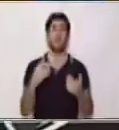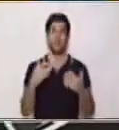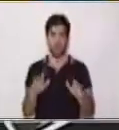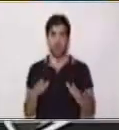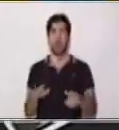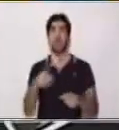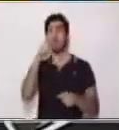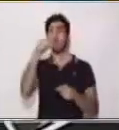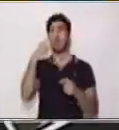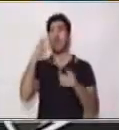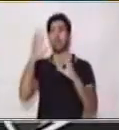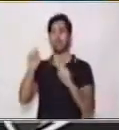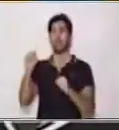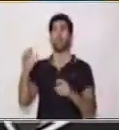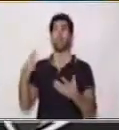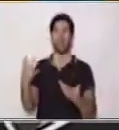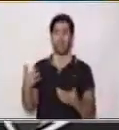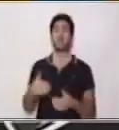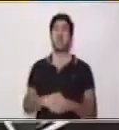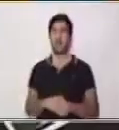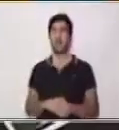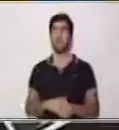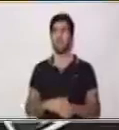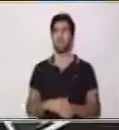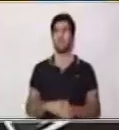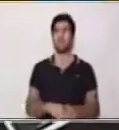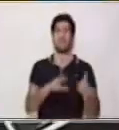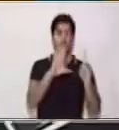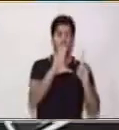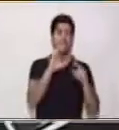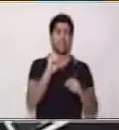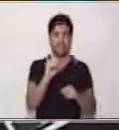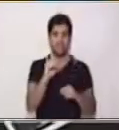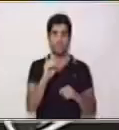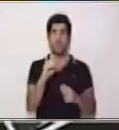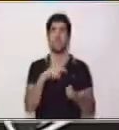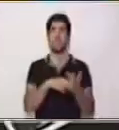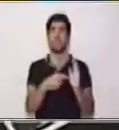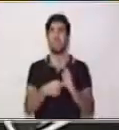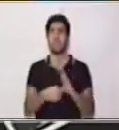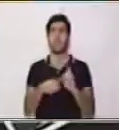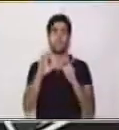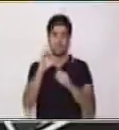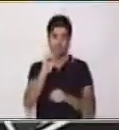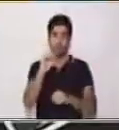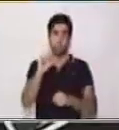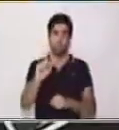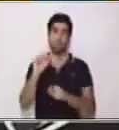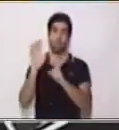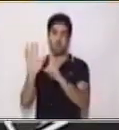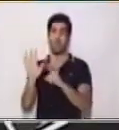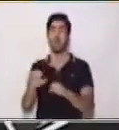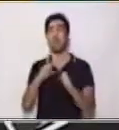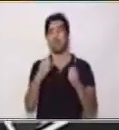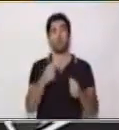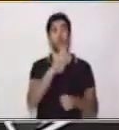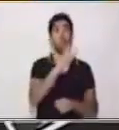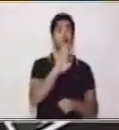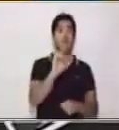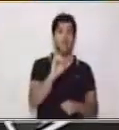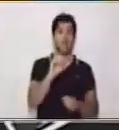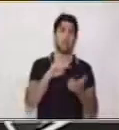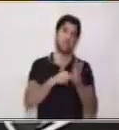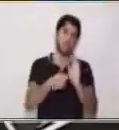entonces si nos damos cuenta, 60 centímetros es 0.6 metros, 40 centímetros